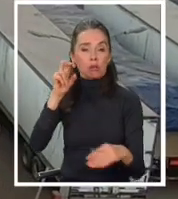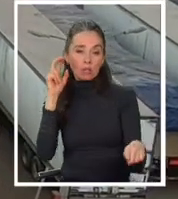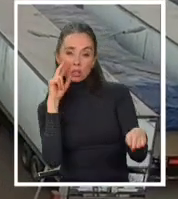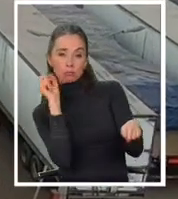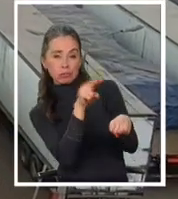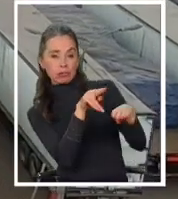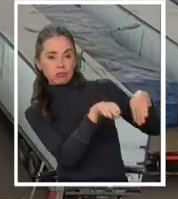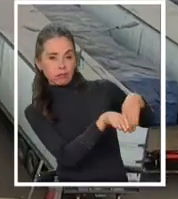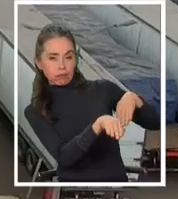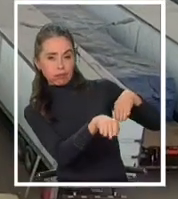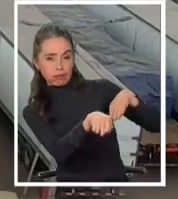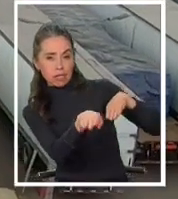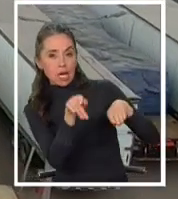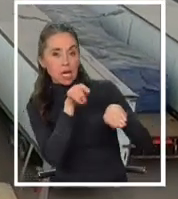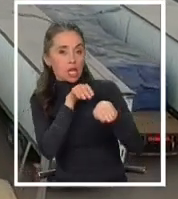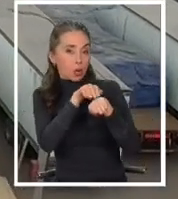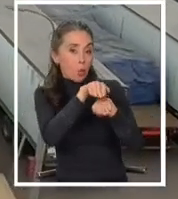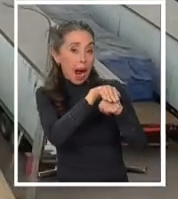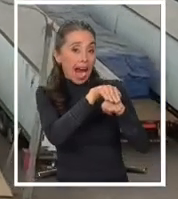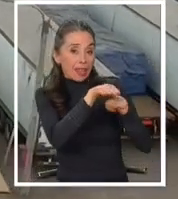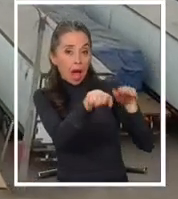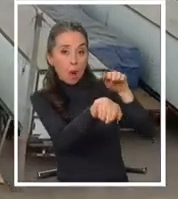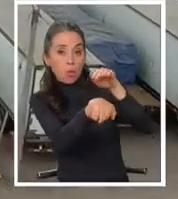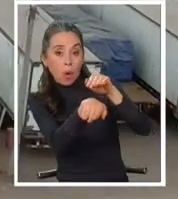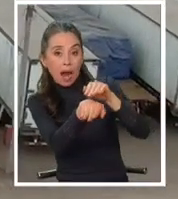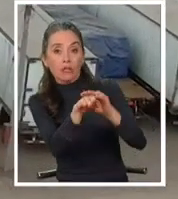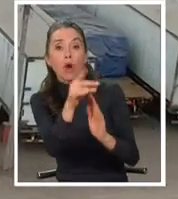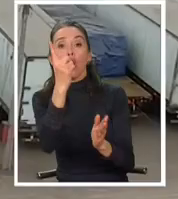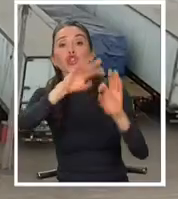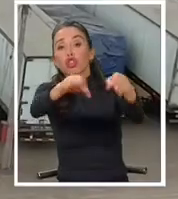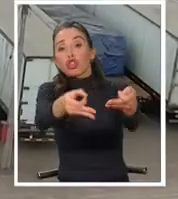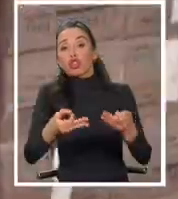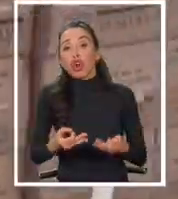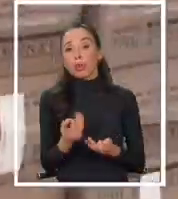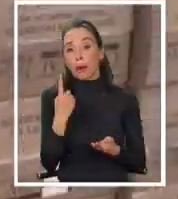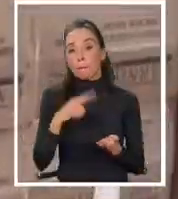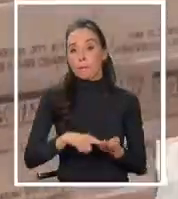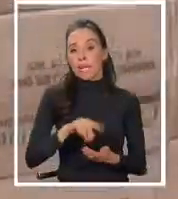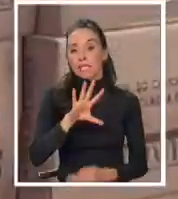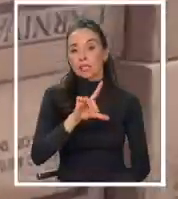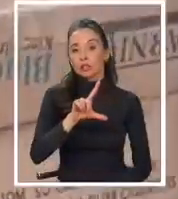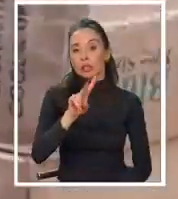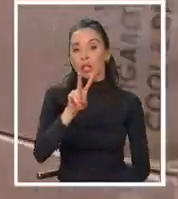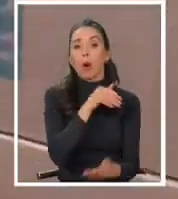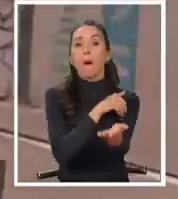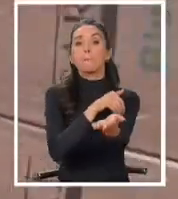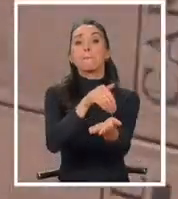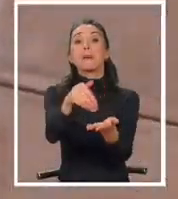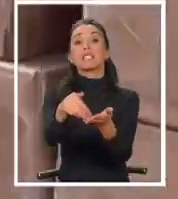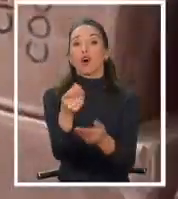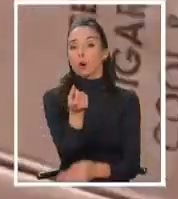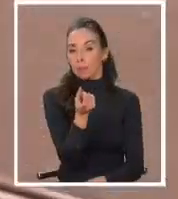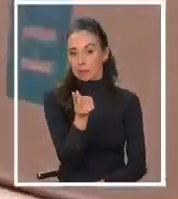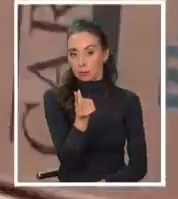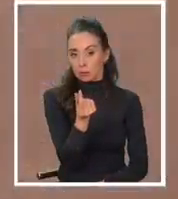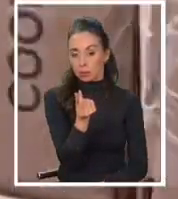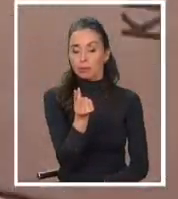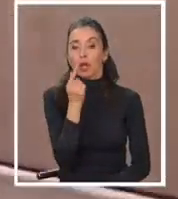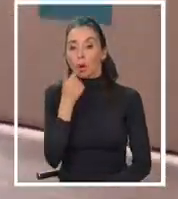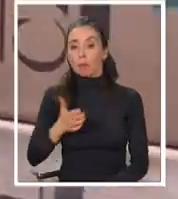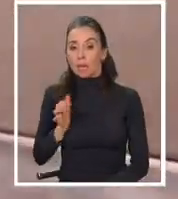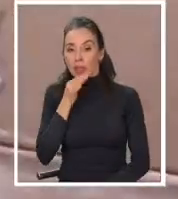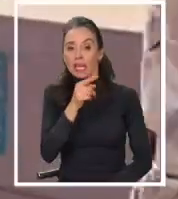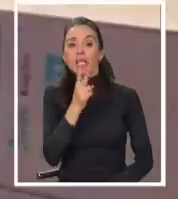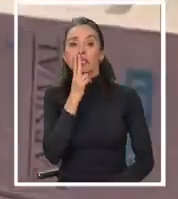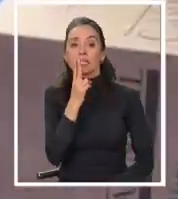su interior llevaban una mercancía avaluada en 1.572 millones de pesos. Corresponden